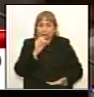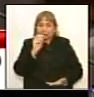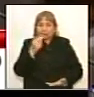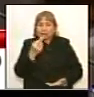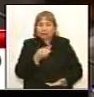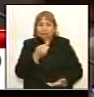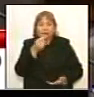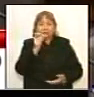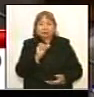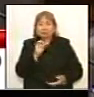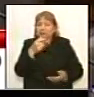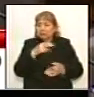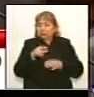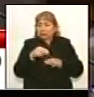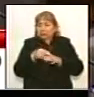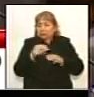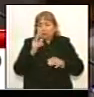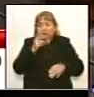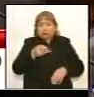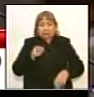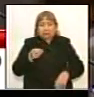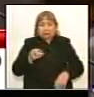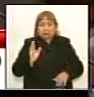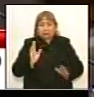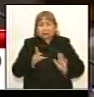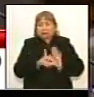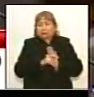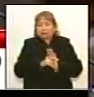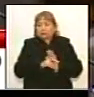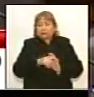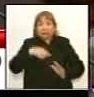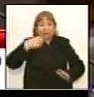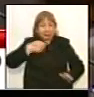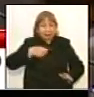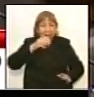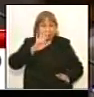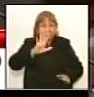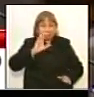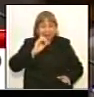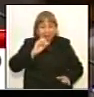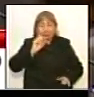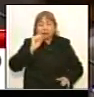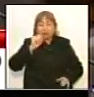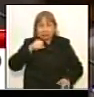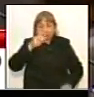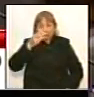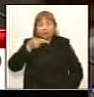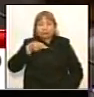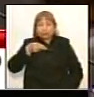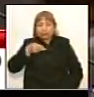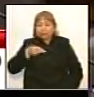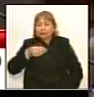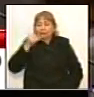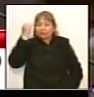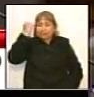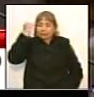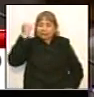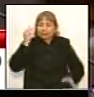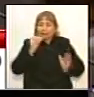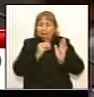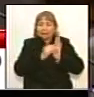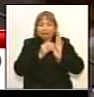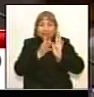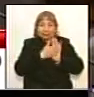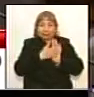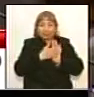persona natural, no está prohibido por ley. Pero si recibe 50.000, sí está prohibido. La idea es tipificar que si